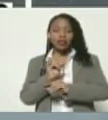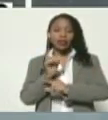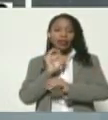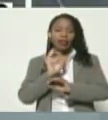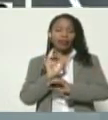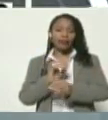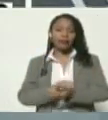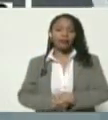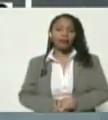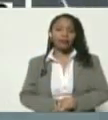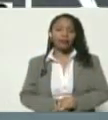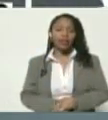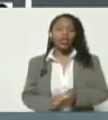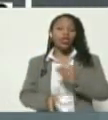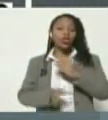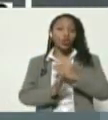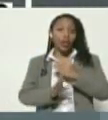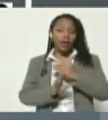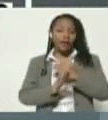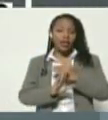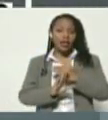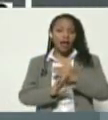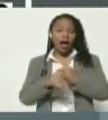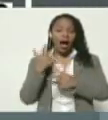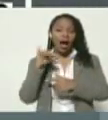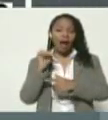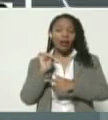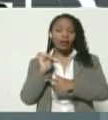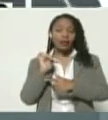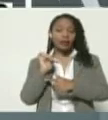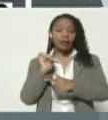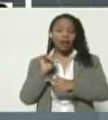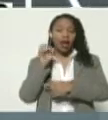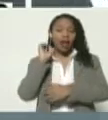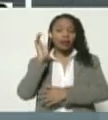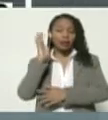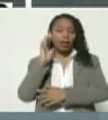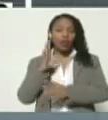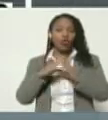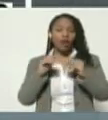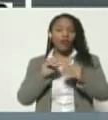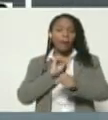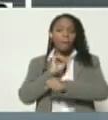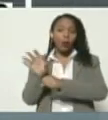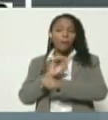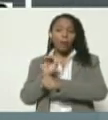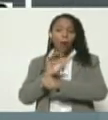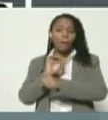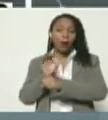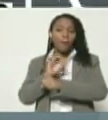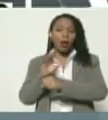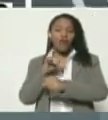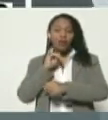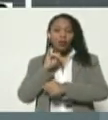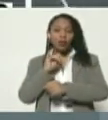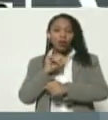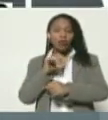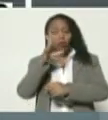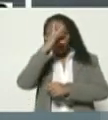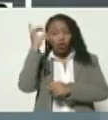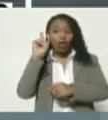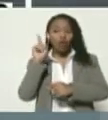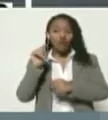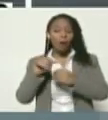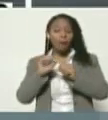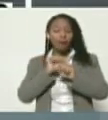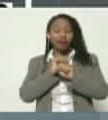emocionante y todavía están las asambleas, están transmitiendo los datos. Bueno, Diosdado, tendrás que amanecer con